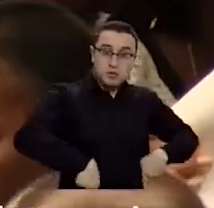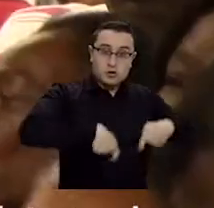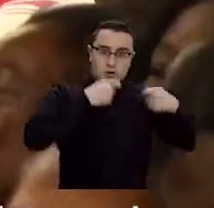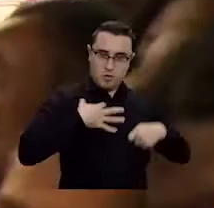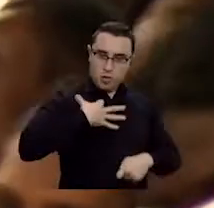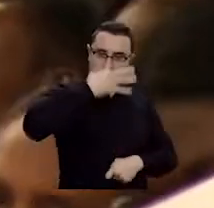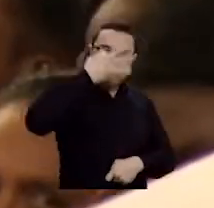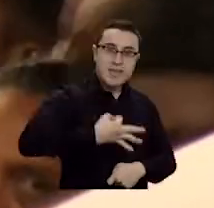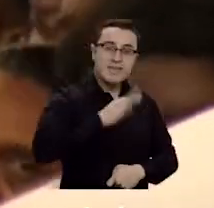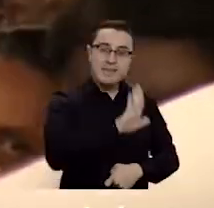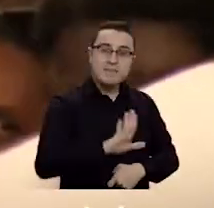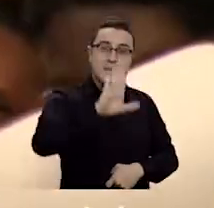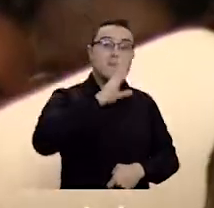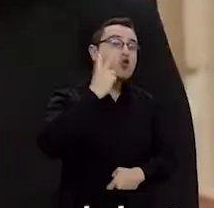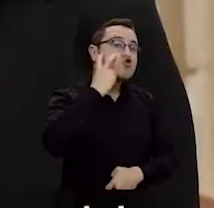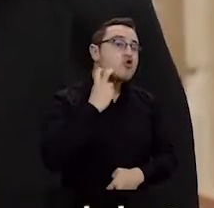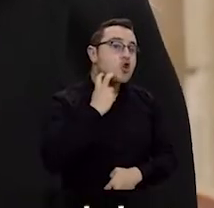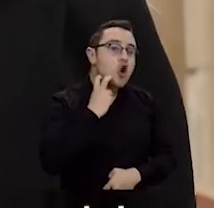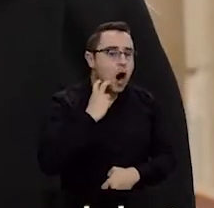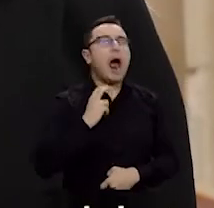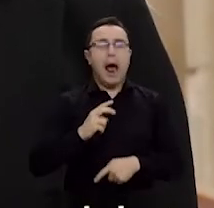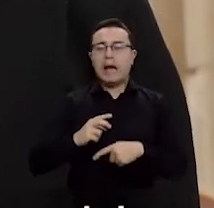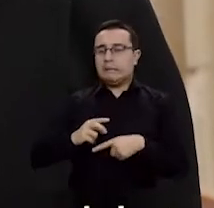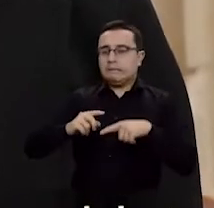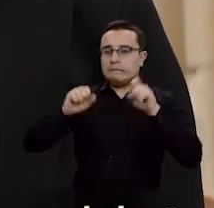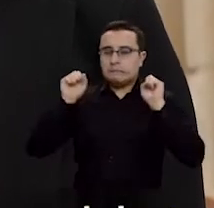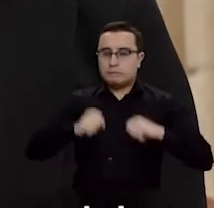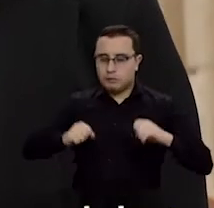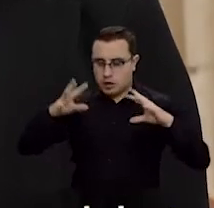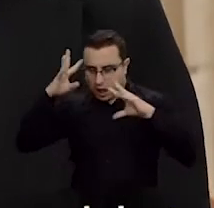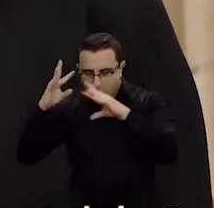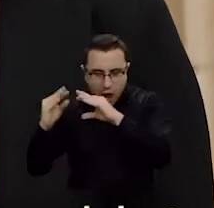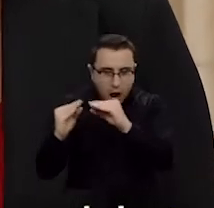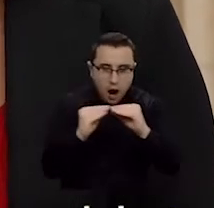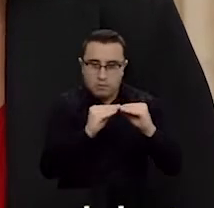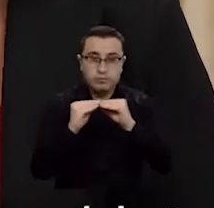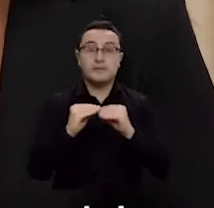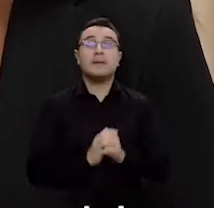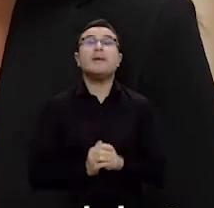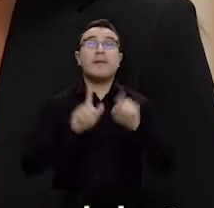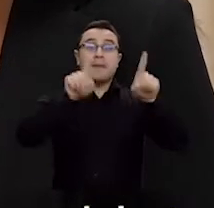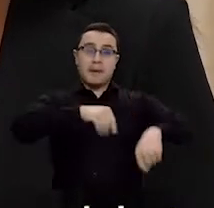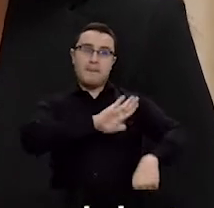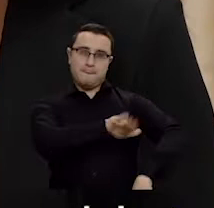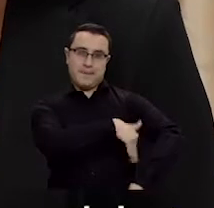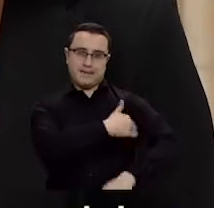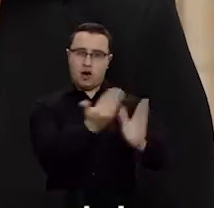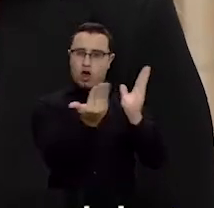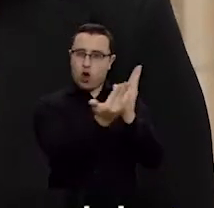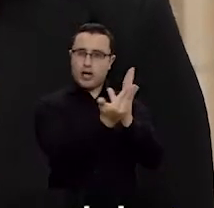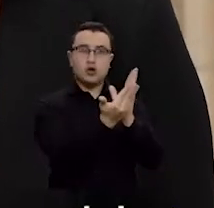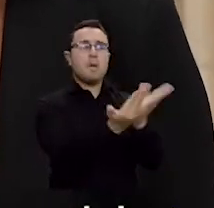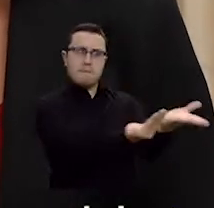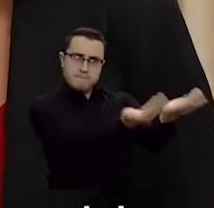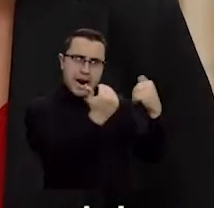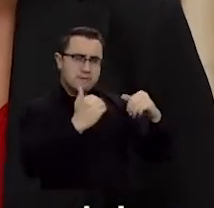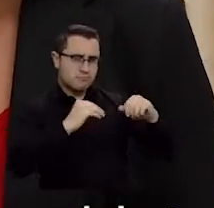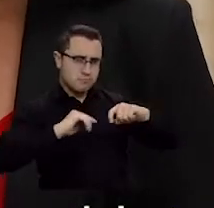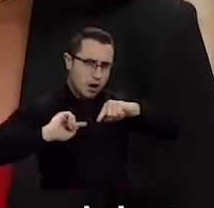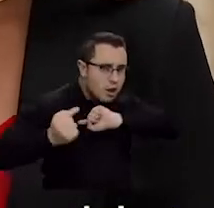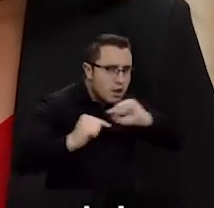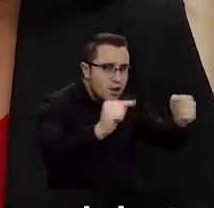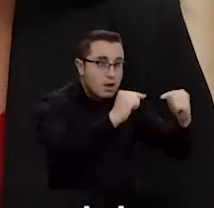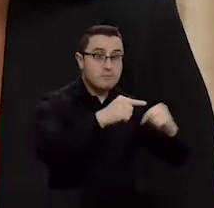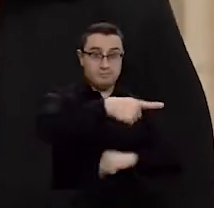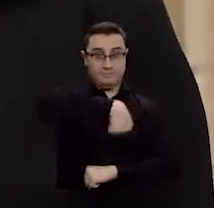la Salvación y Dignidad del Chocó. También se llevó a cabo un debate con el Ministerio de Educación, donde